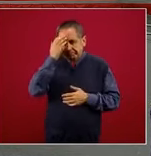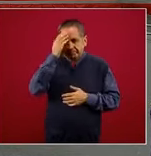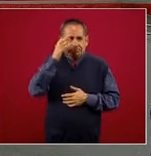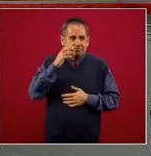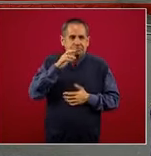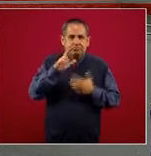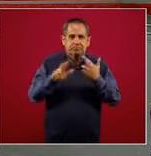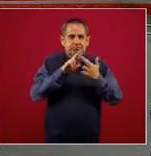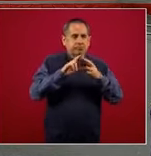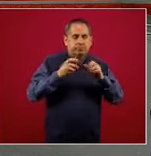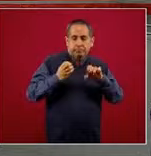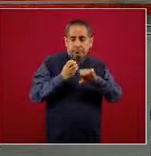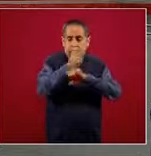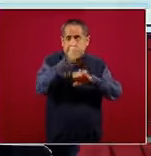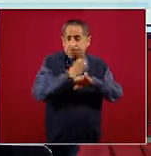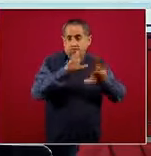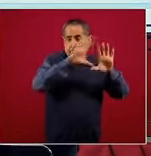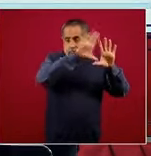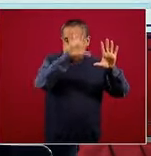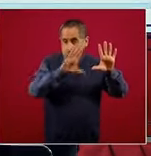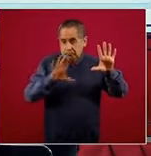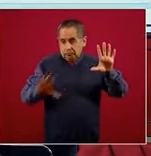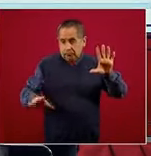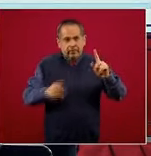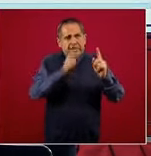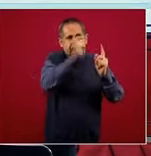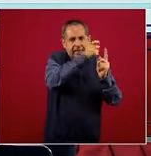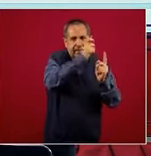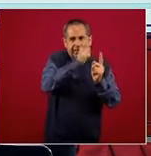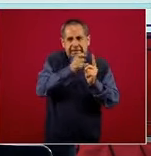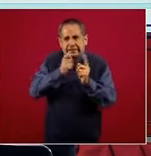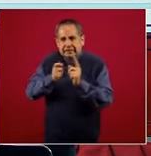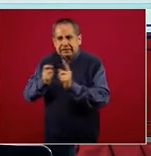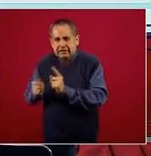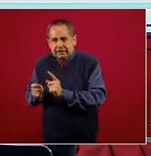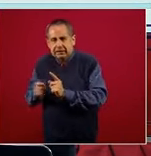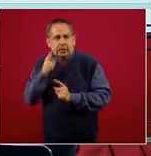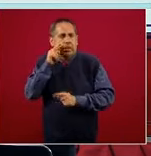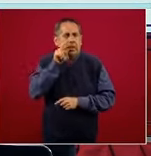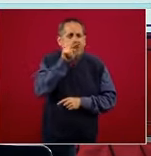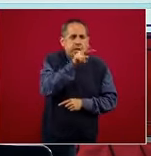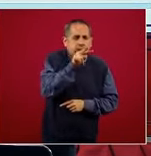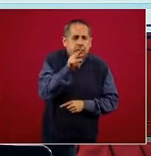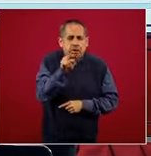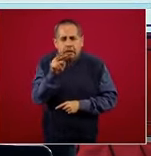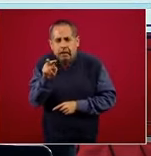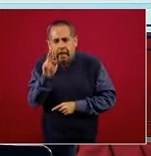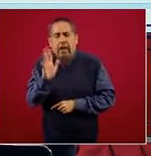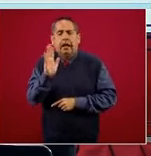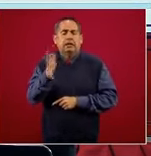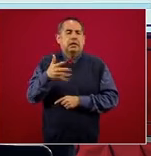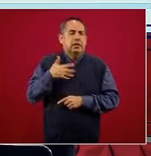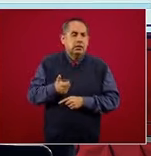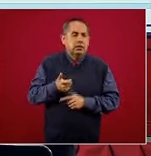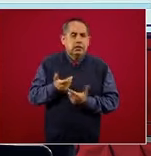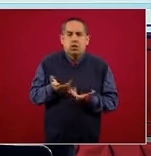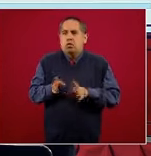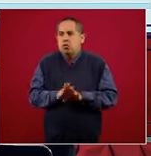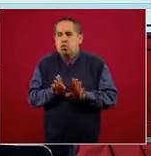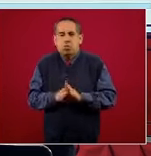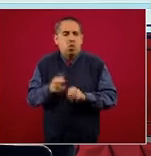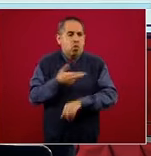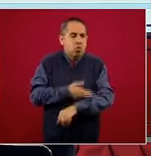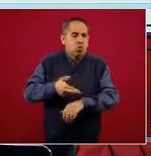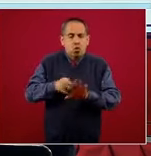regionalizadas, en este caso por entidad federativa, para que cada una de ellas pueda aplicar las acciones que se consideran